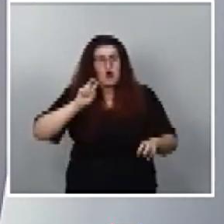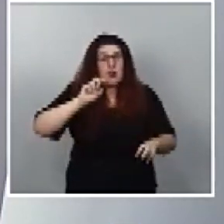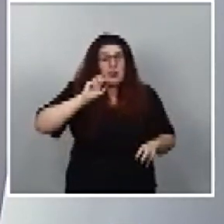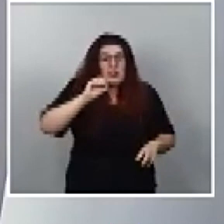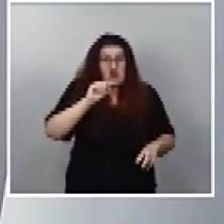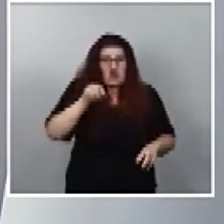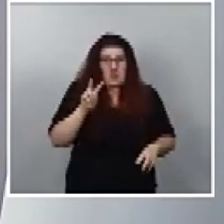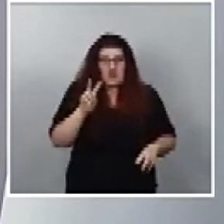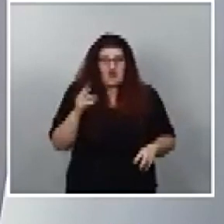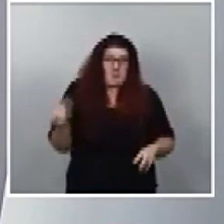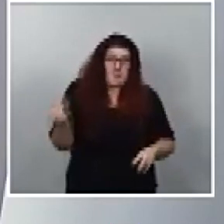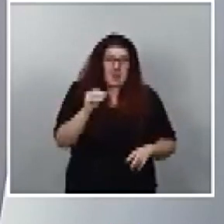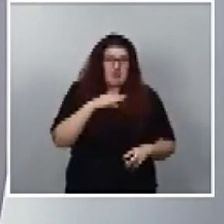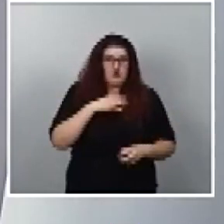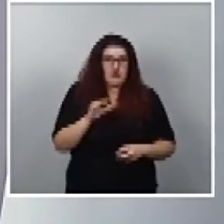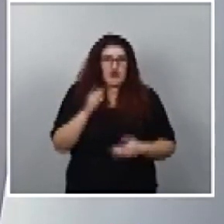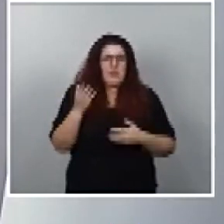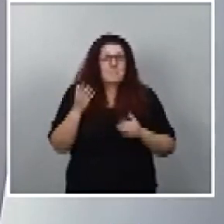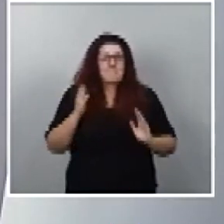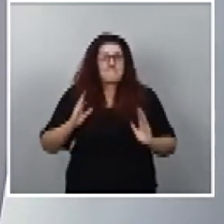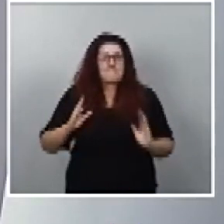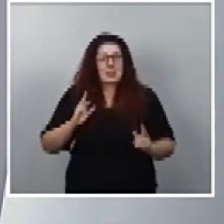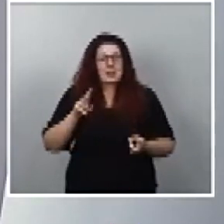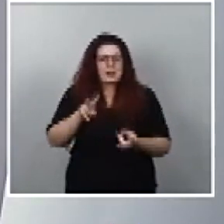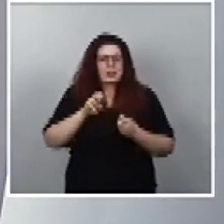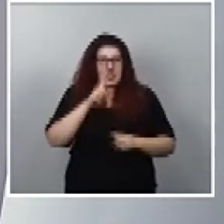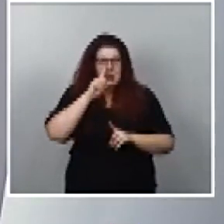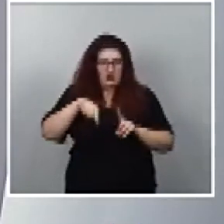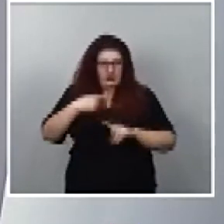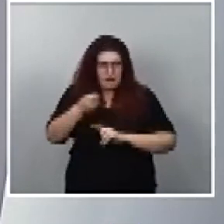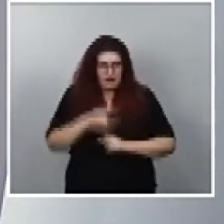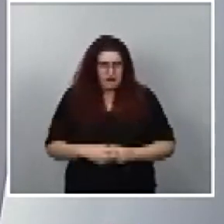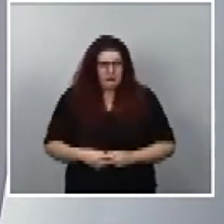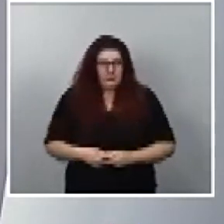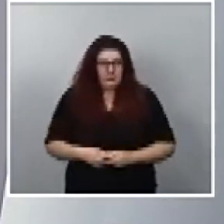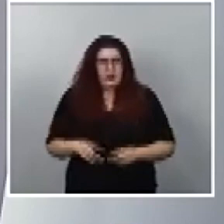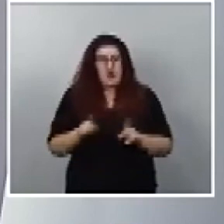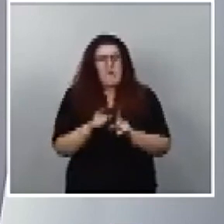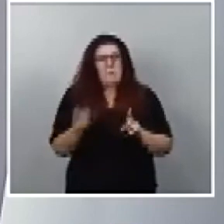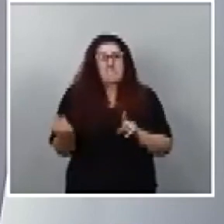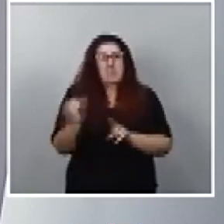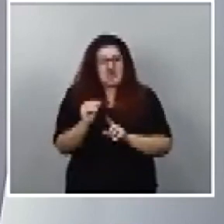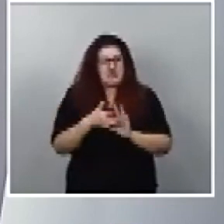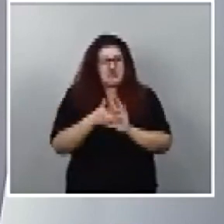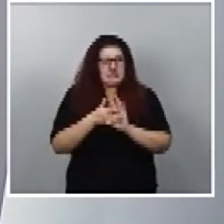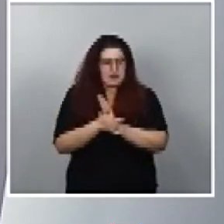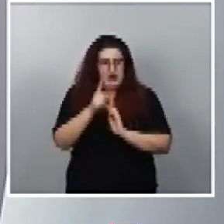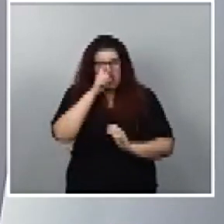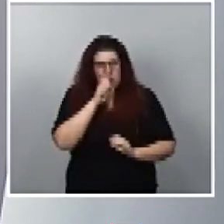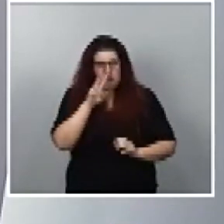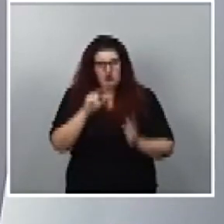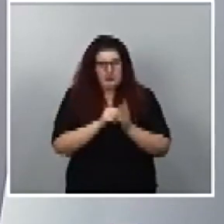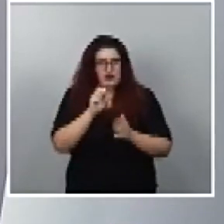más de margen fiscal para el próximo año ese mayor margen que tendrán en